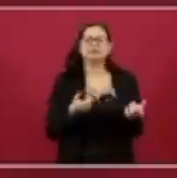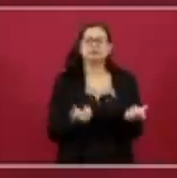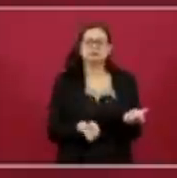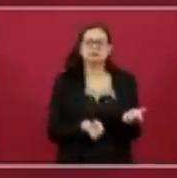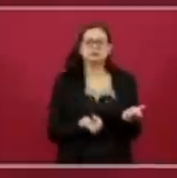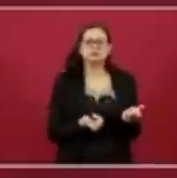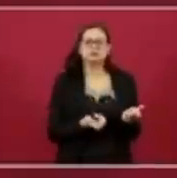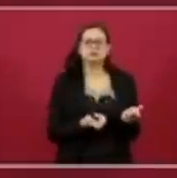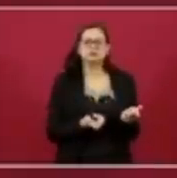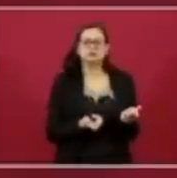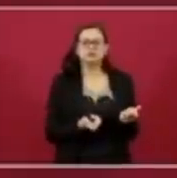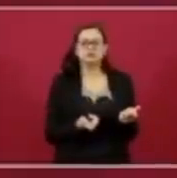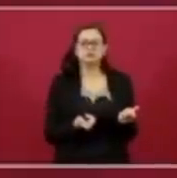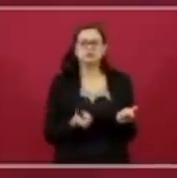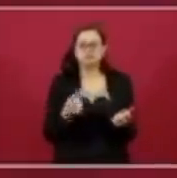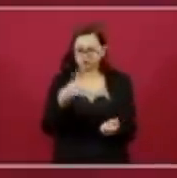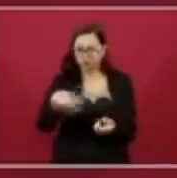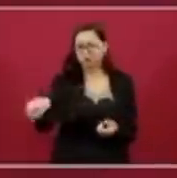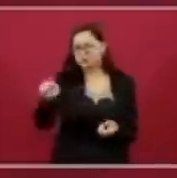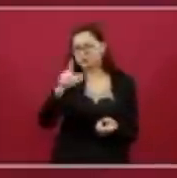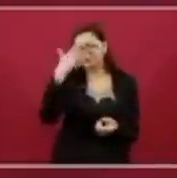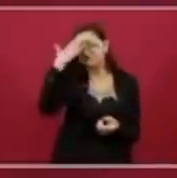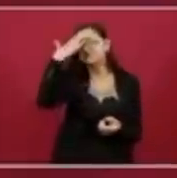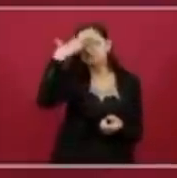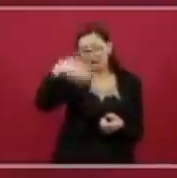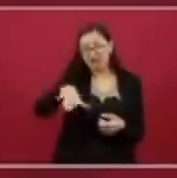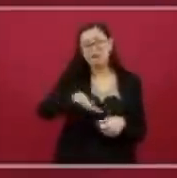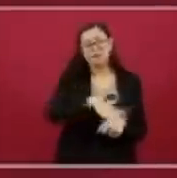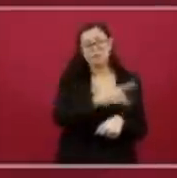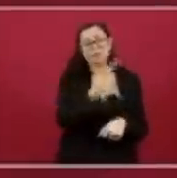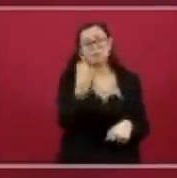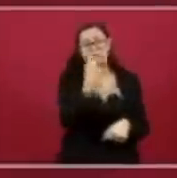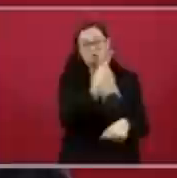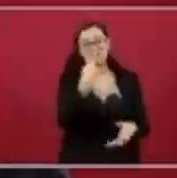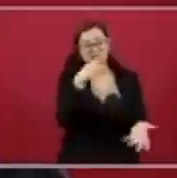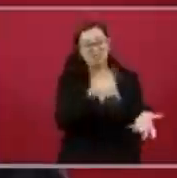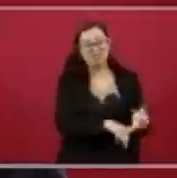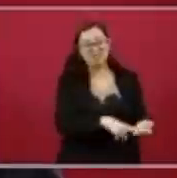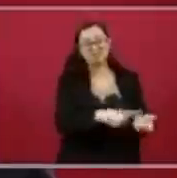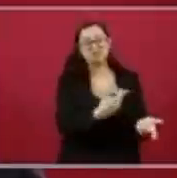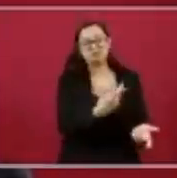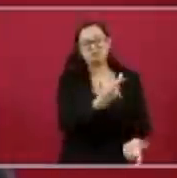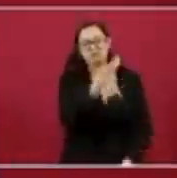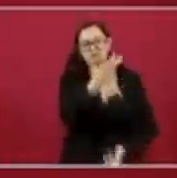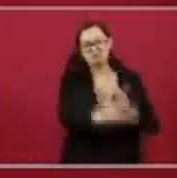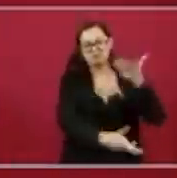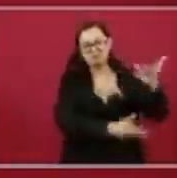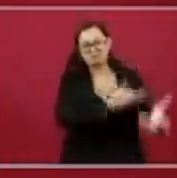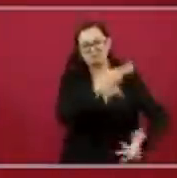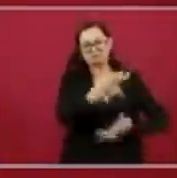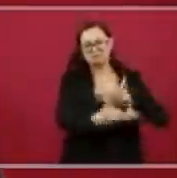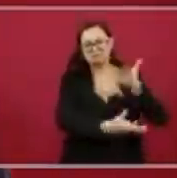ya se conocen las causas que originaron este